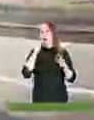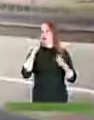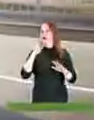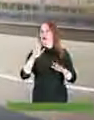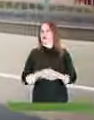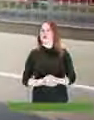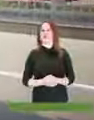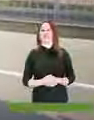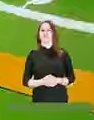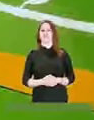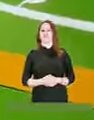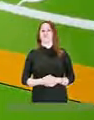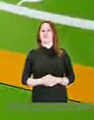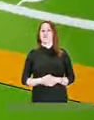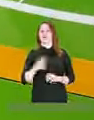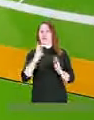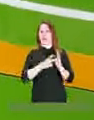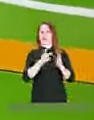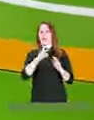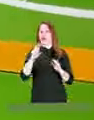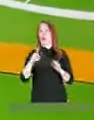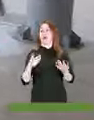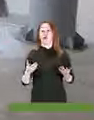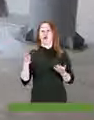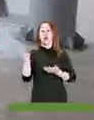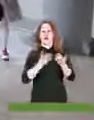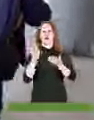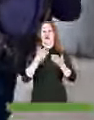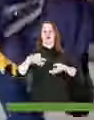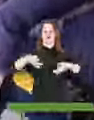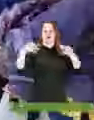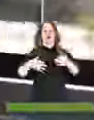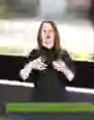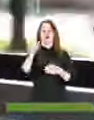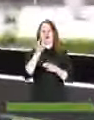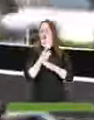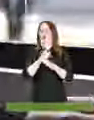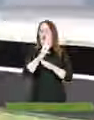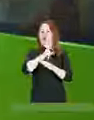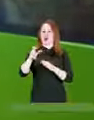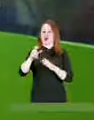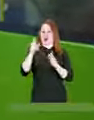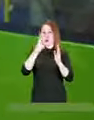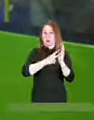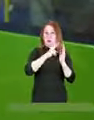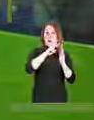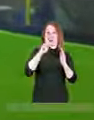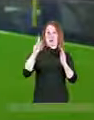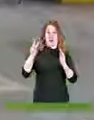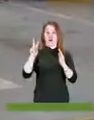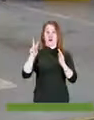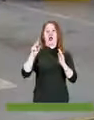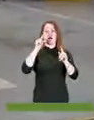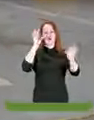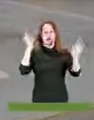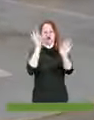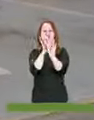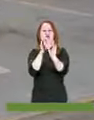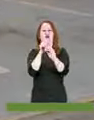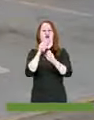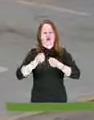En el 2021 garantizamos la prestación del servicio a nuestros usuarios y en el 2022 enfocaremos